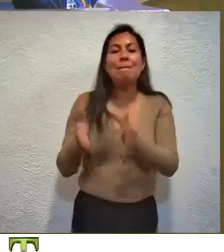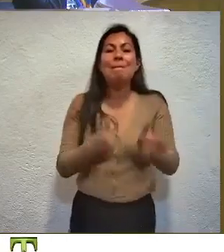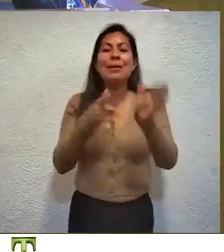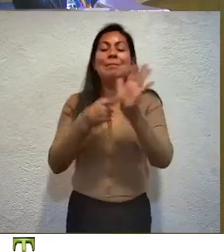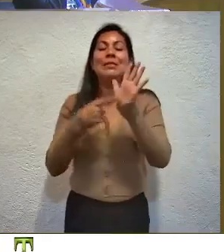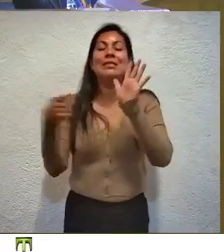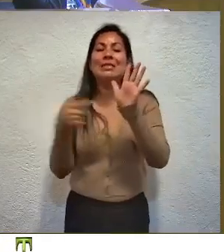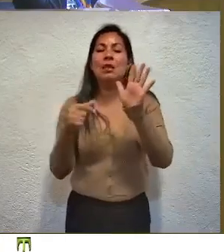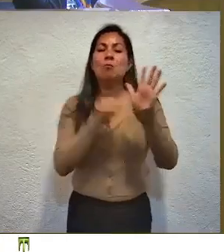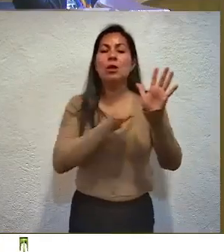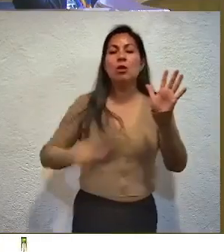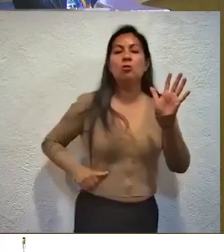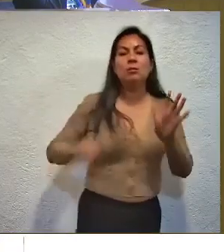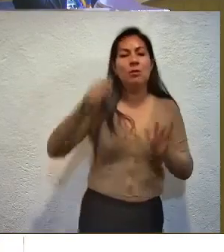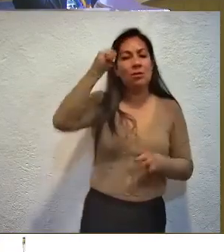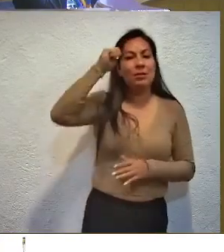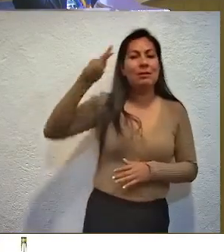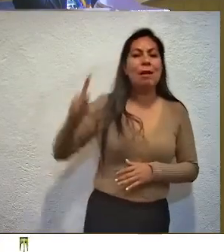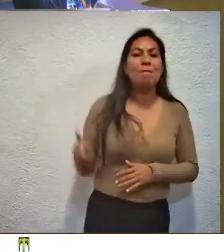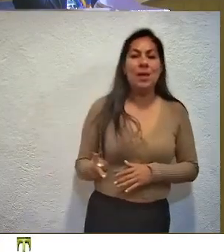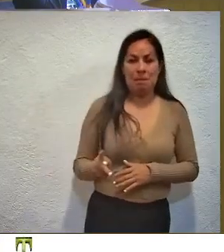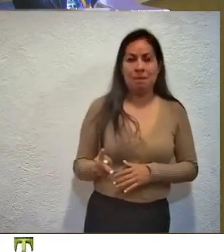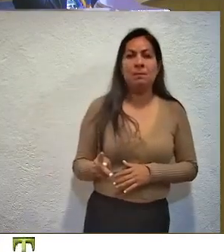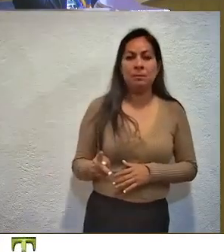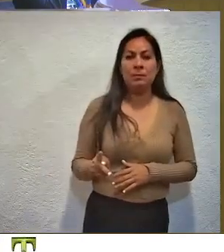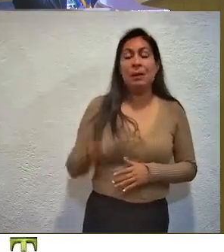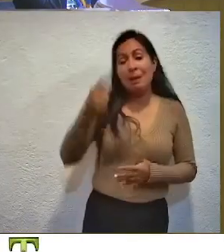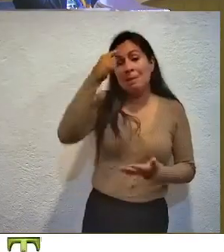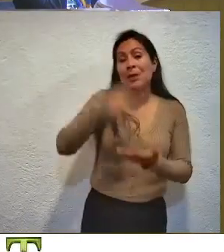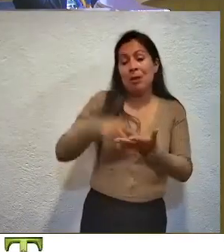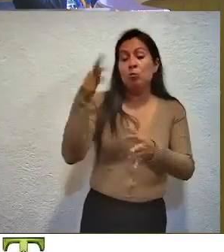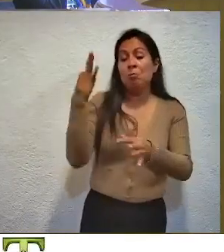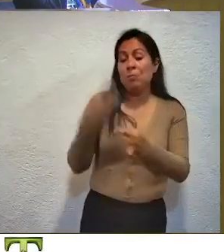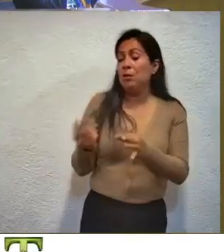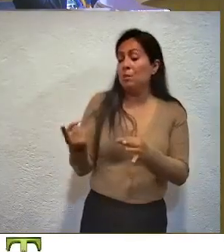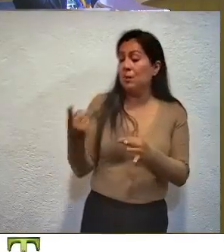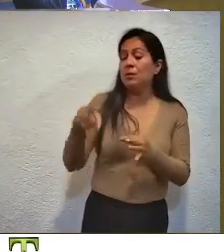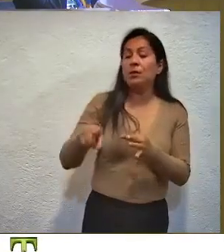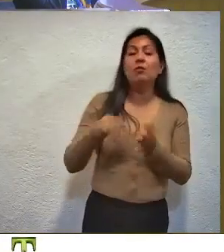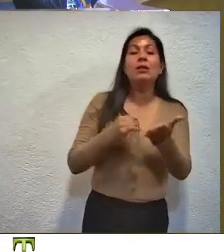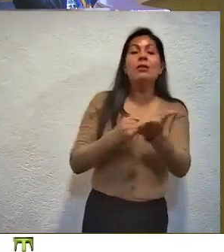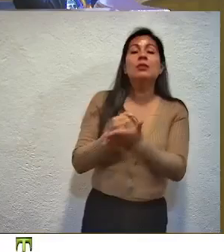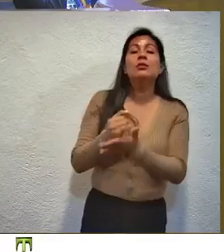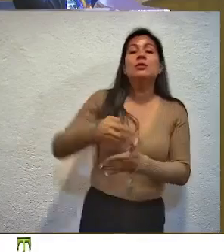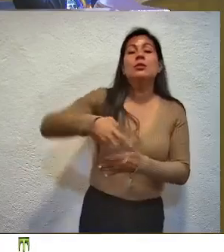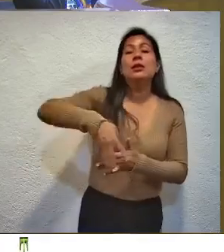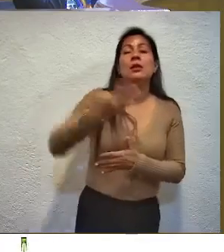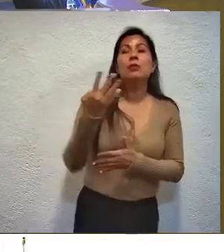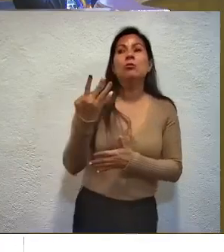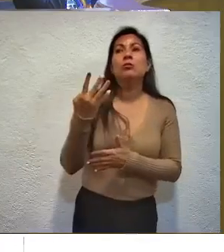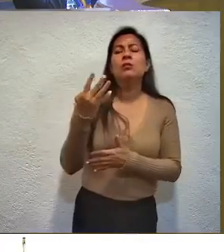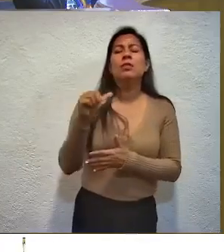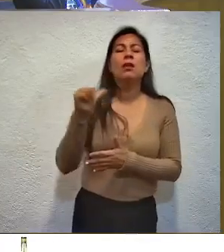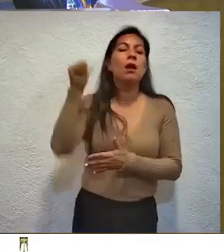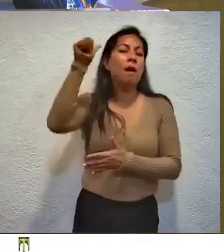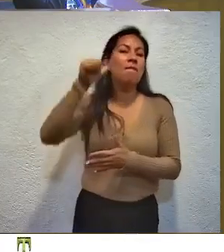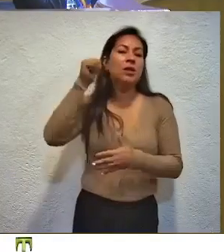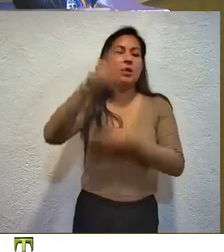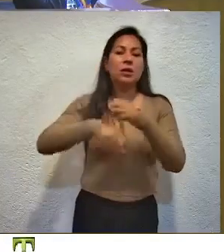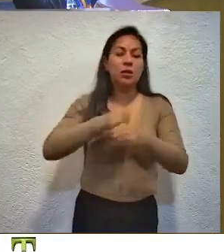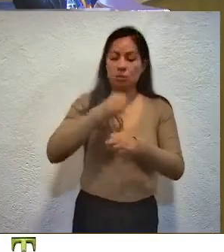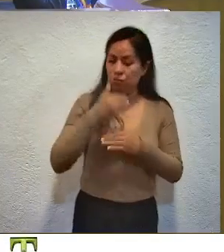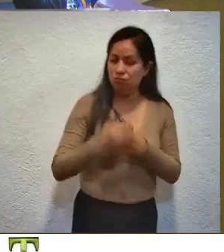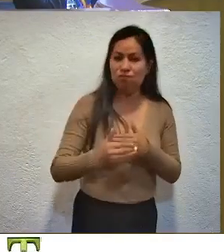presentada por el Ayuntamiento de Tlapa de Comonfort Guerrero para cumplir lo mandatado en la sentencia de 14 de abril del año en